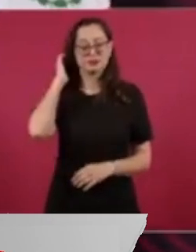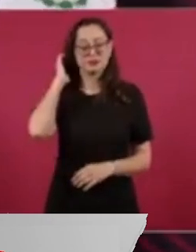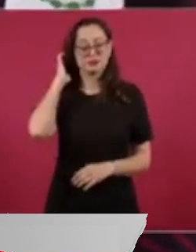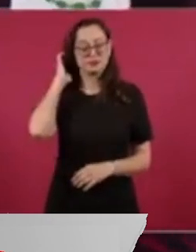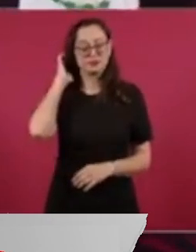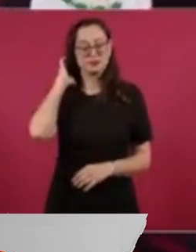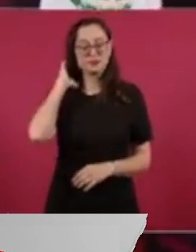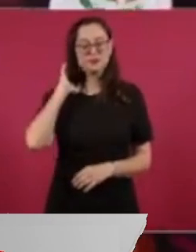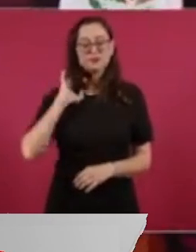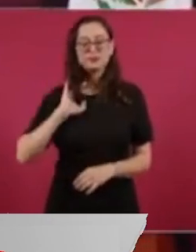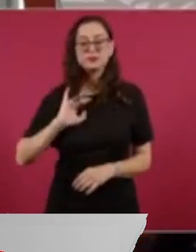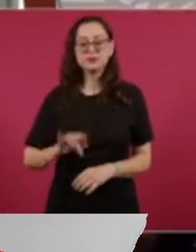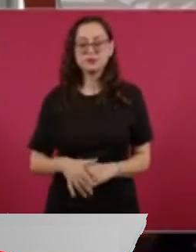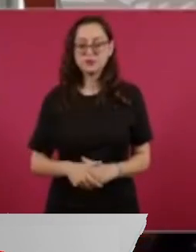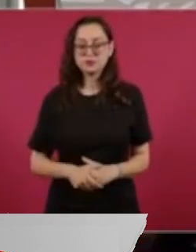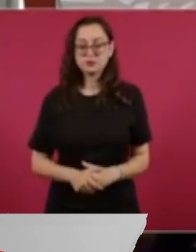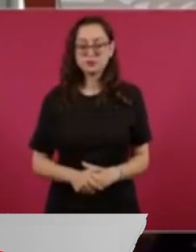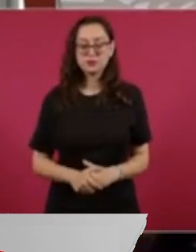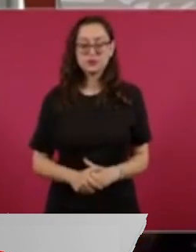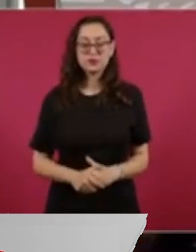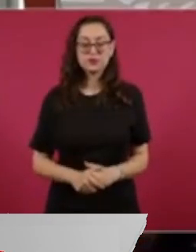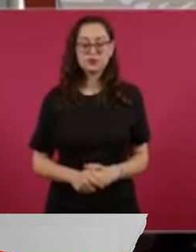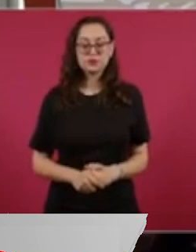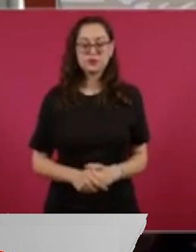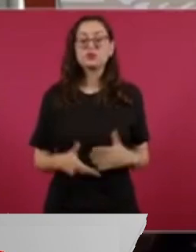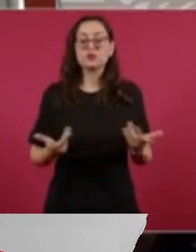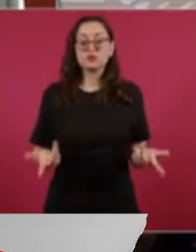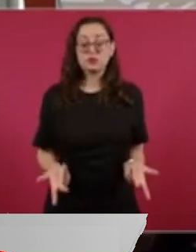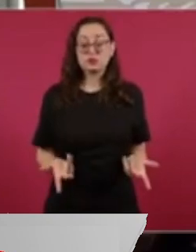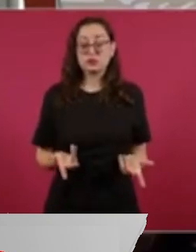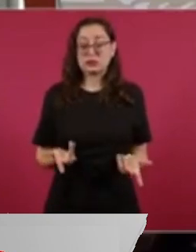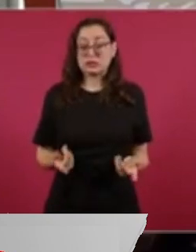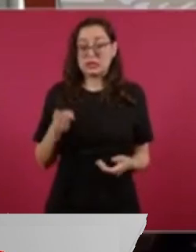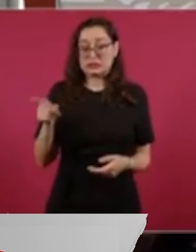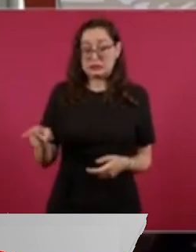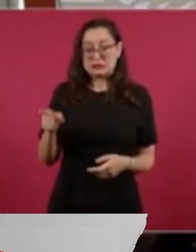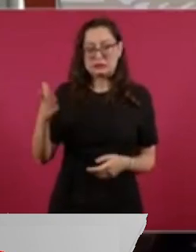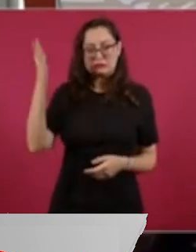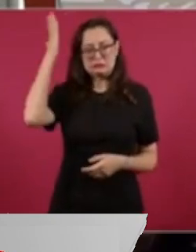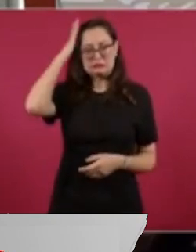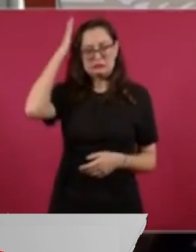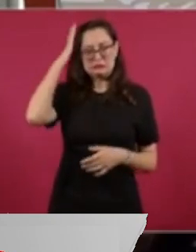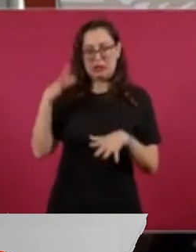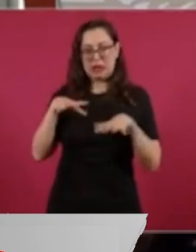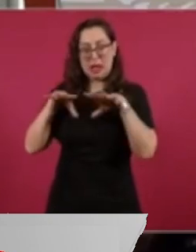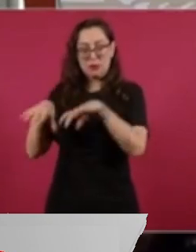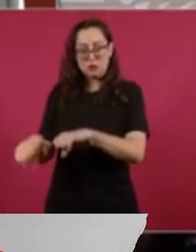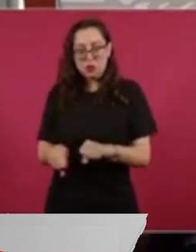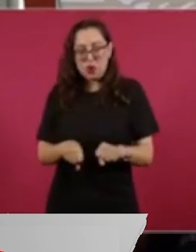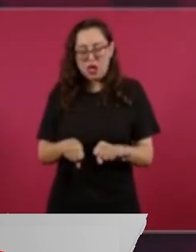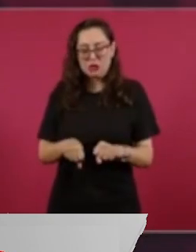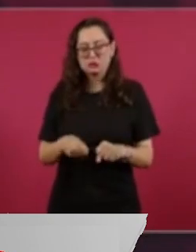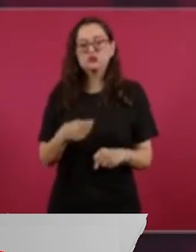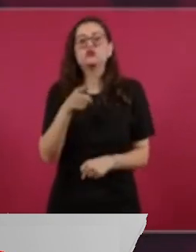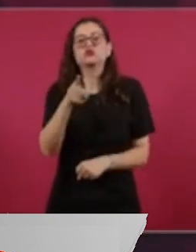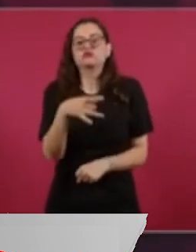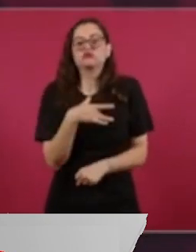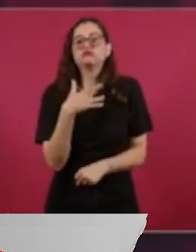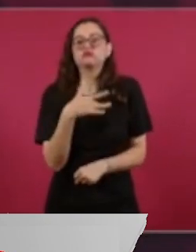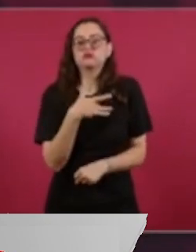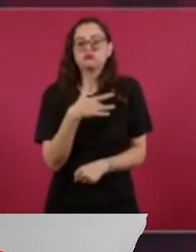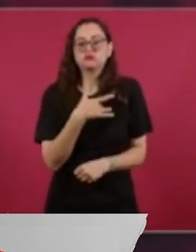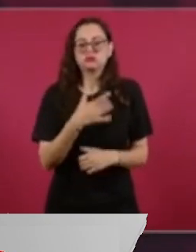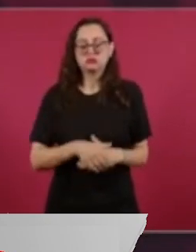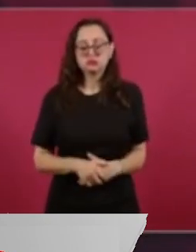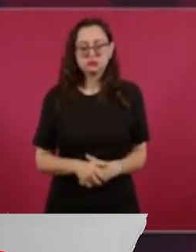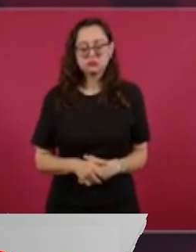¿Qué representa para usted, para su gobierno, la captura de este importante capo de la droga? Pues yo creo que es